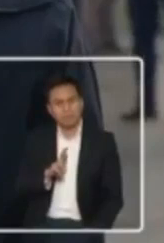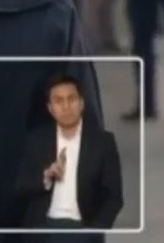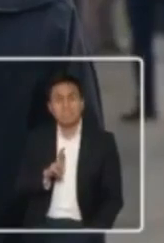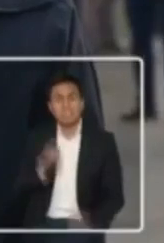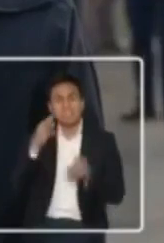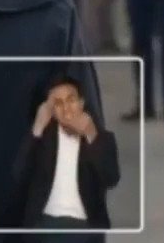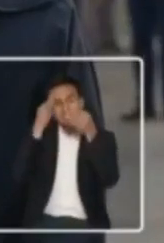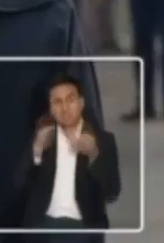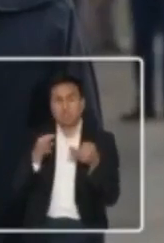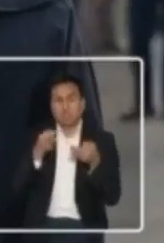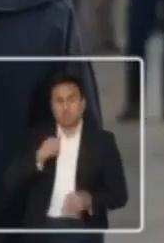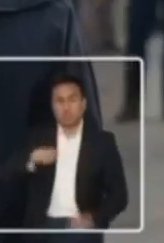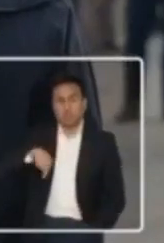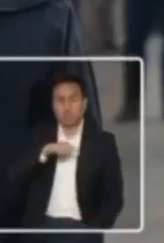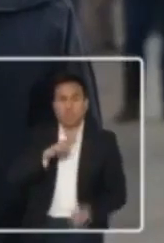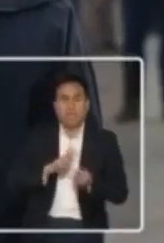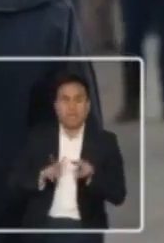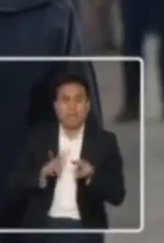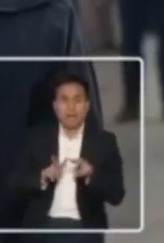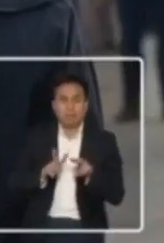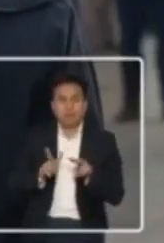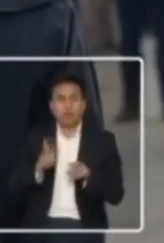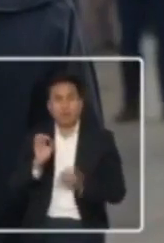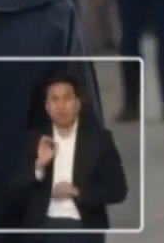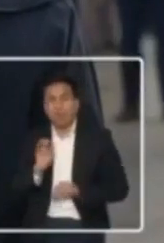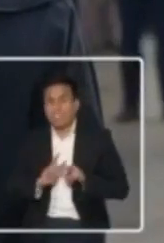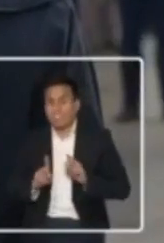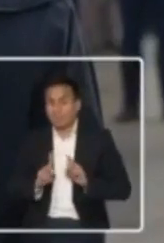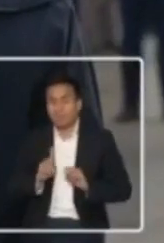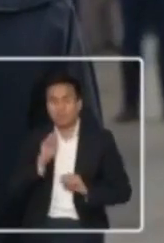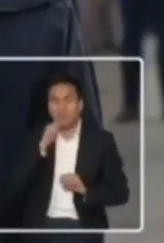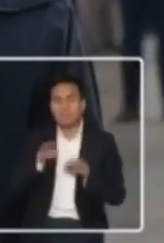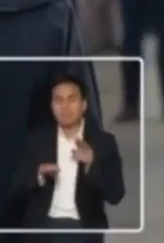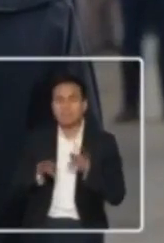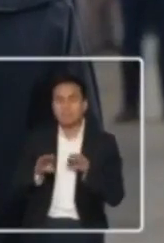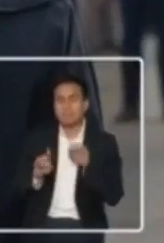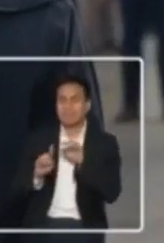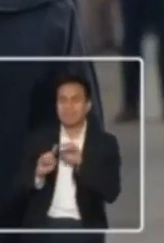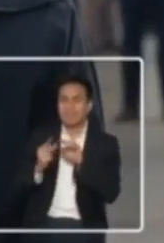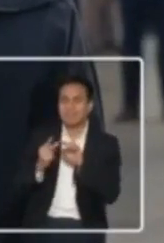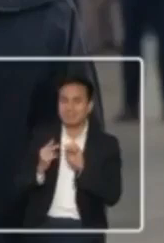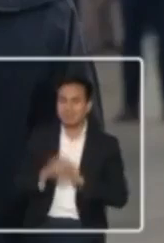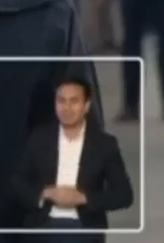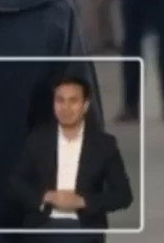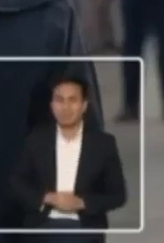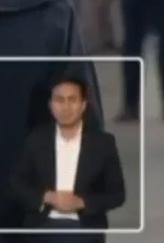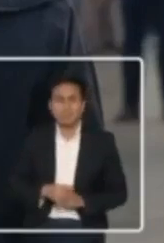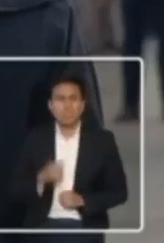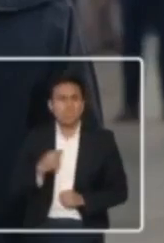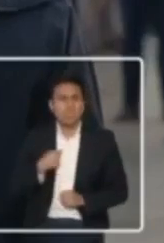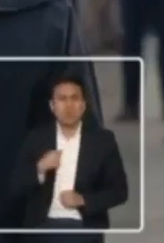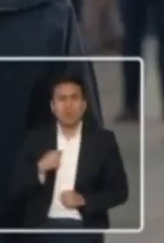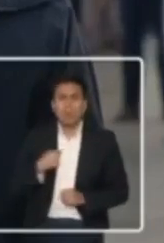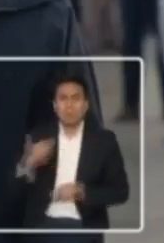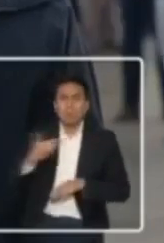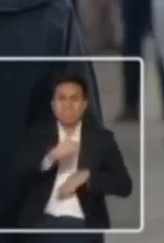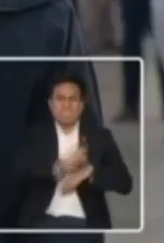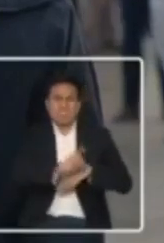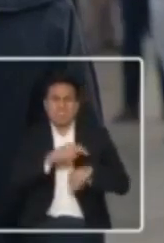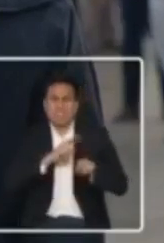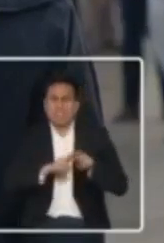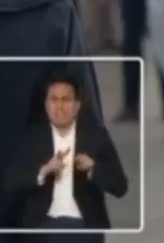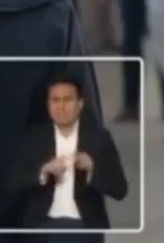las decisiones que tomemos de lo que hagamos y dejemos de hacer van a depender de eso. No de peticiones que se